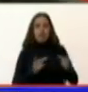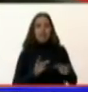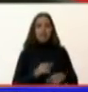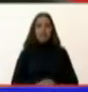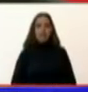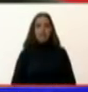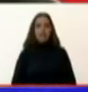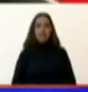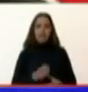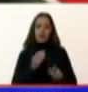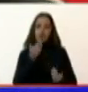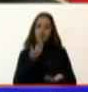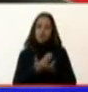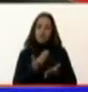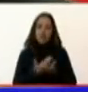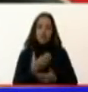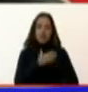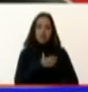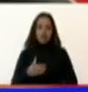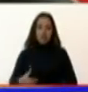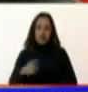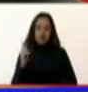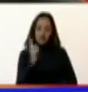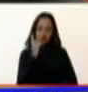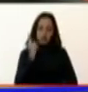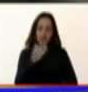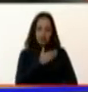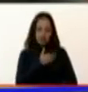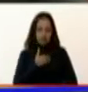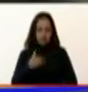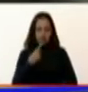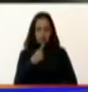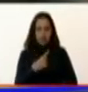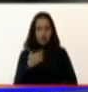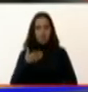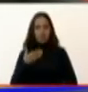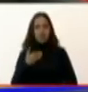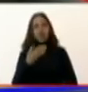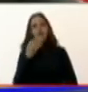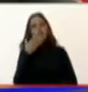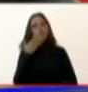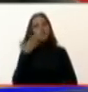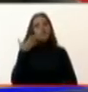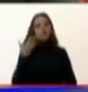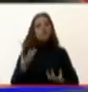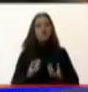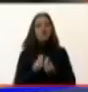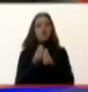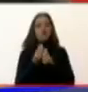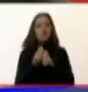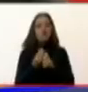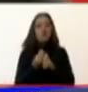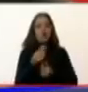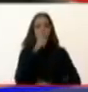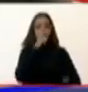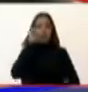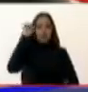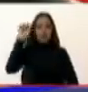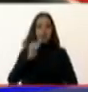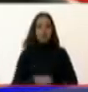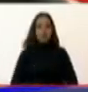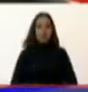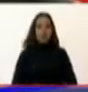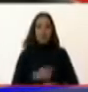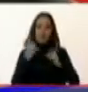gracias, presidente. Lo primero que quiero decir es que es un orgullo estar con Maduro. Y creo que esto debería ser